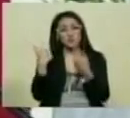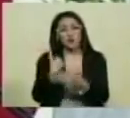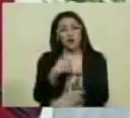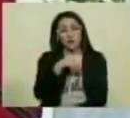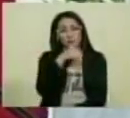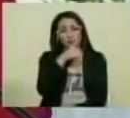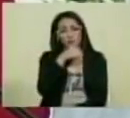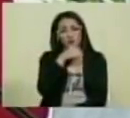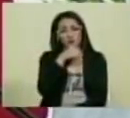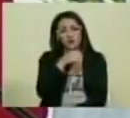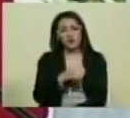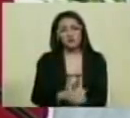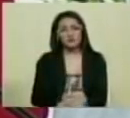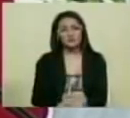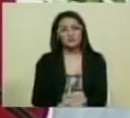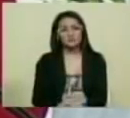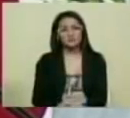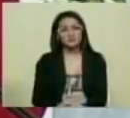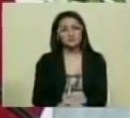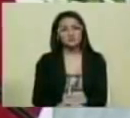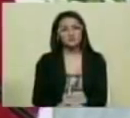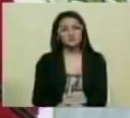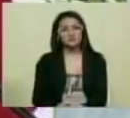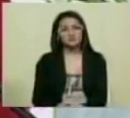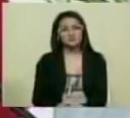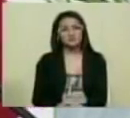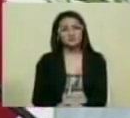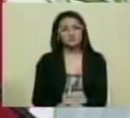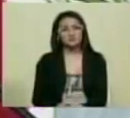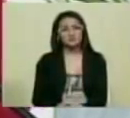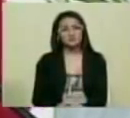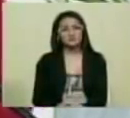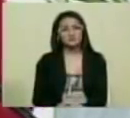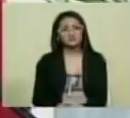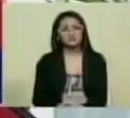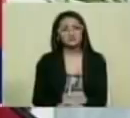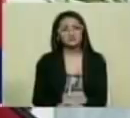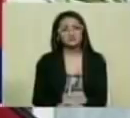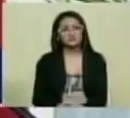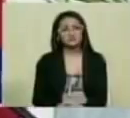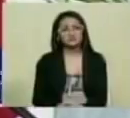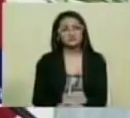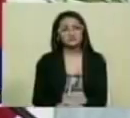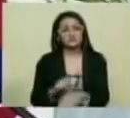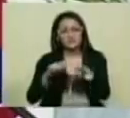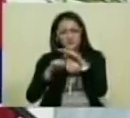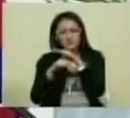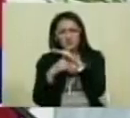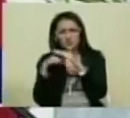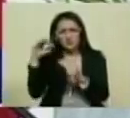María era cariña. Mi abuela María era cariña, chiquitica así,